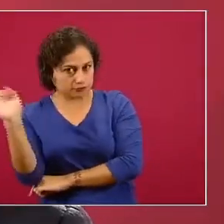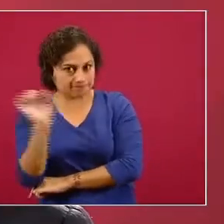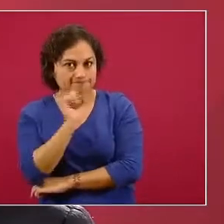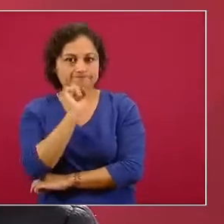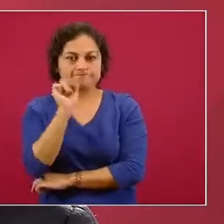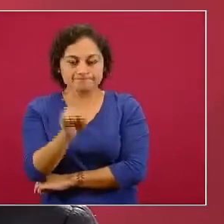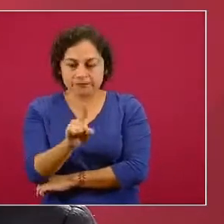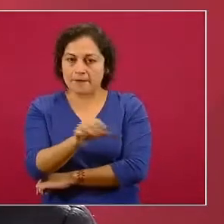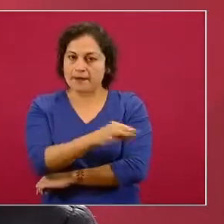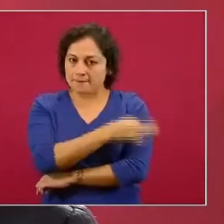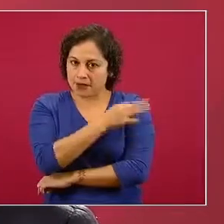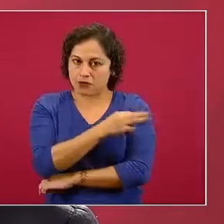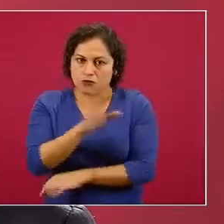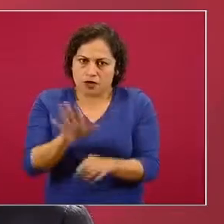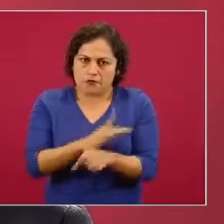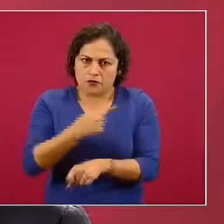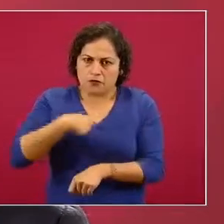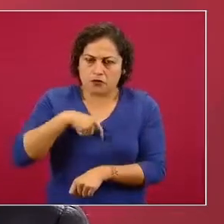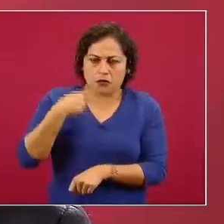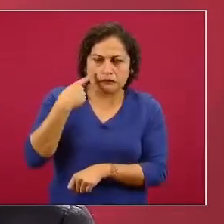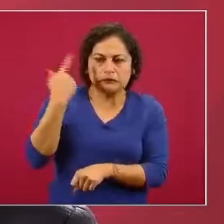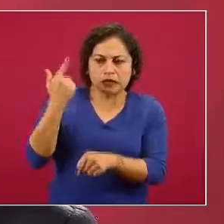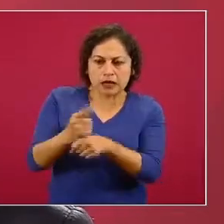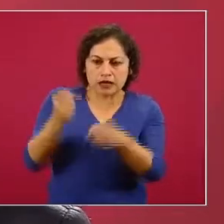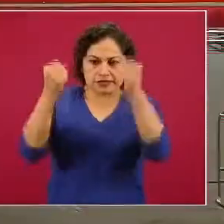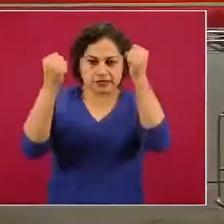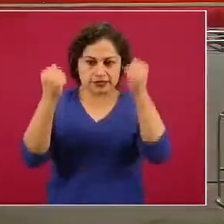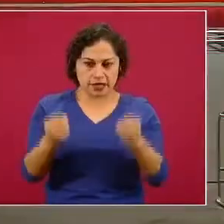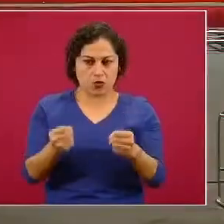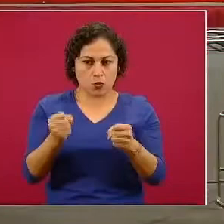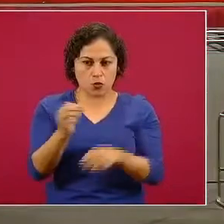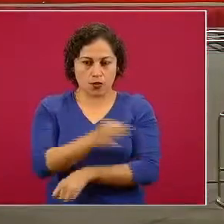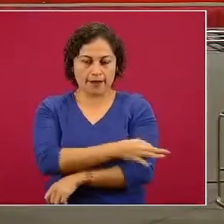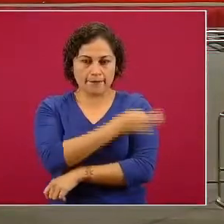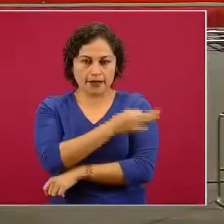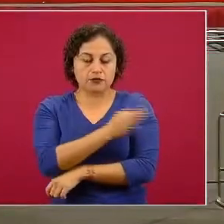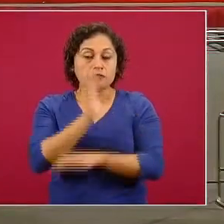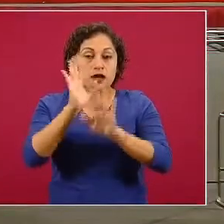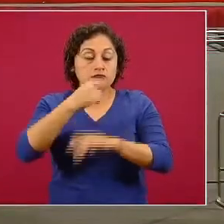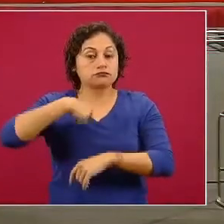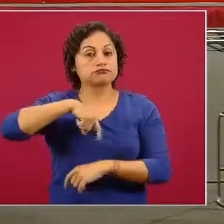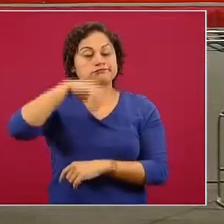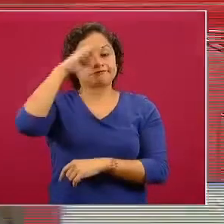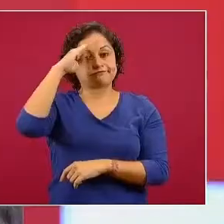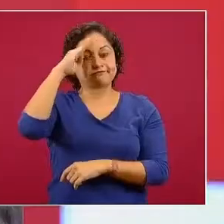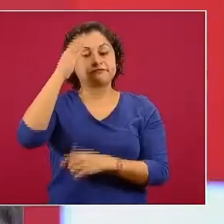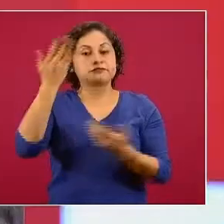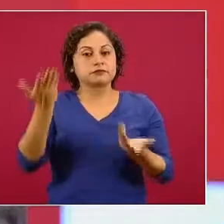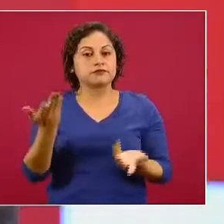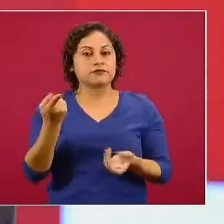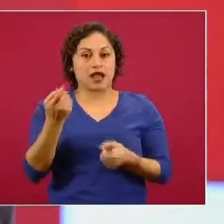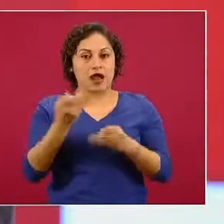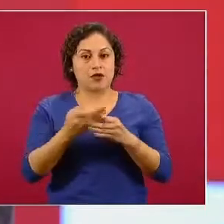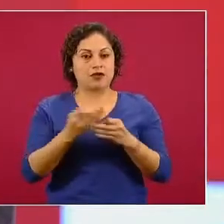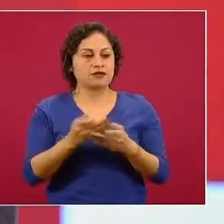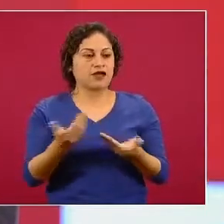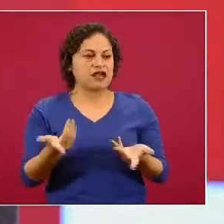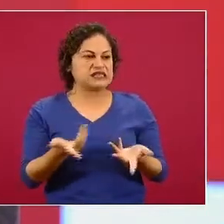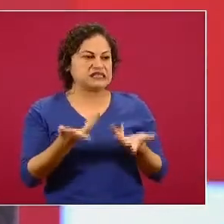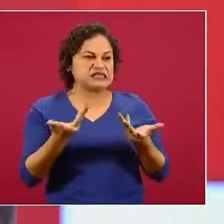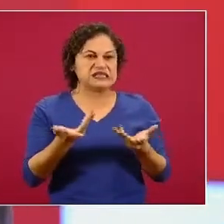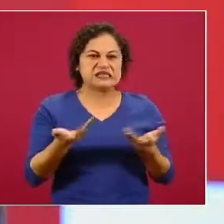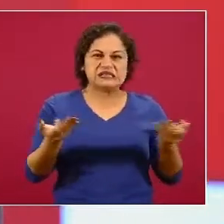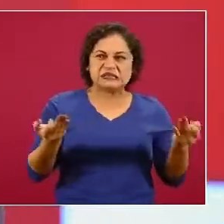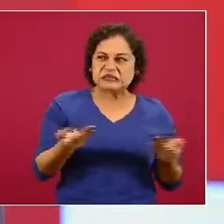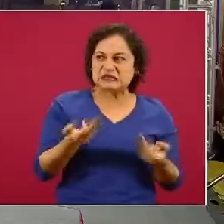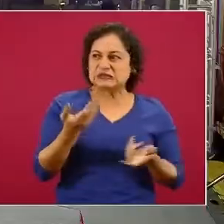siendo además una vacuna segura, esa es la expectativa, conviene no descartar esta vacuna por este reto.